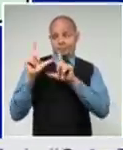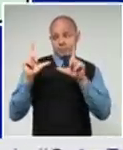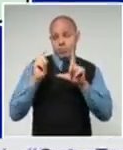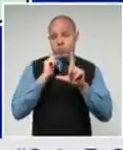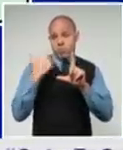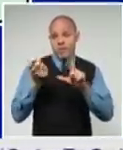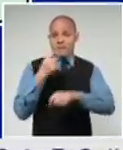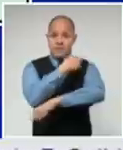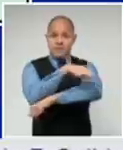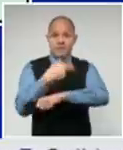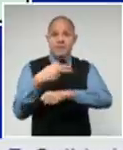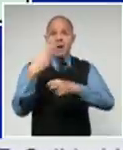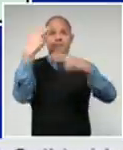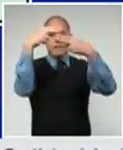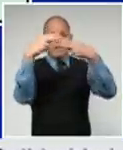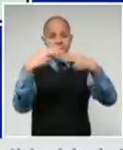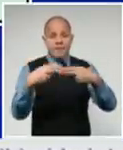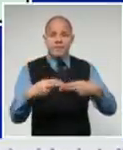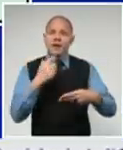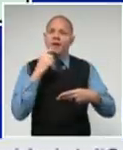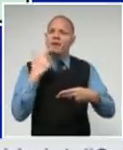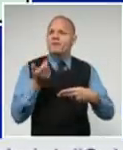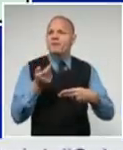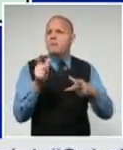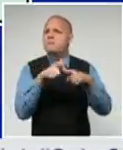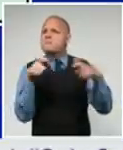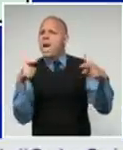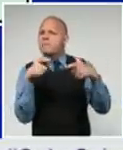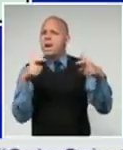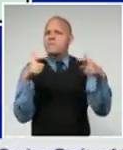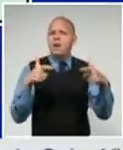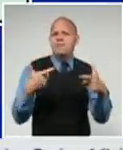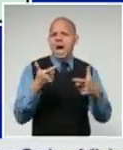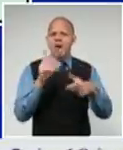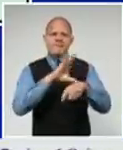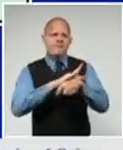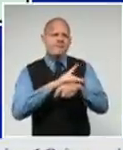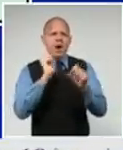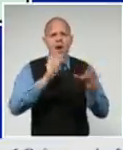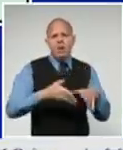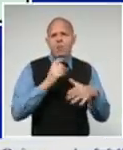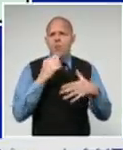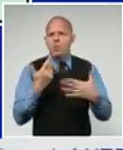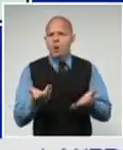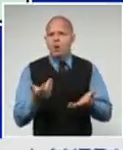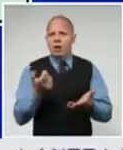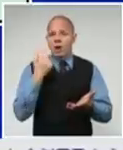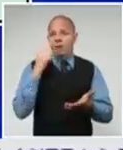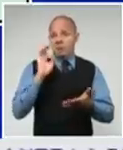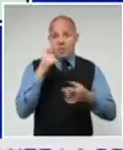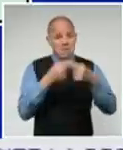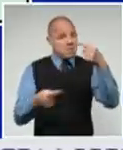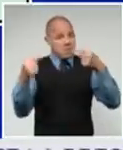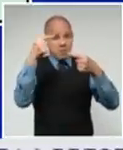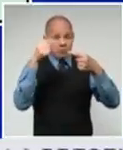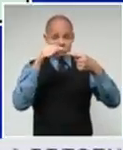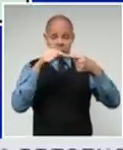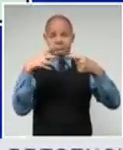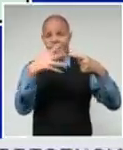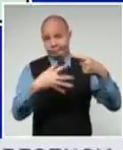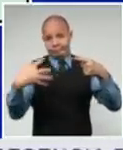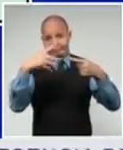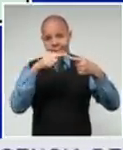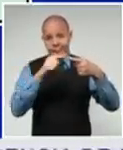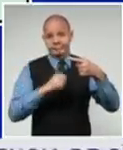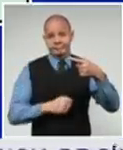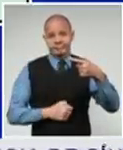como viene sucediendo hace varios días, hace varias semanas, pudiéramos decir, Estados Unidos, con